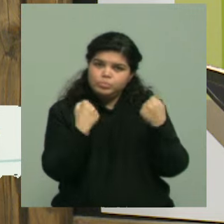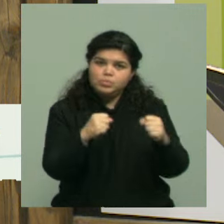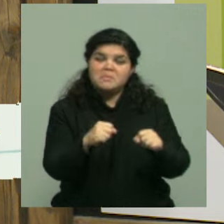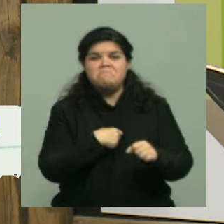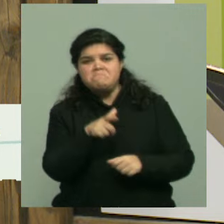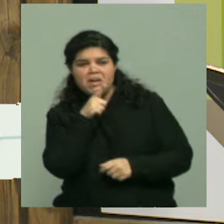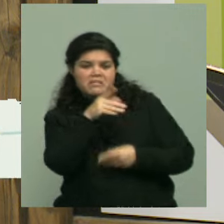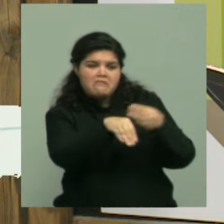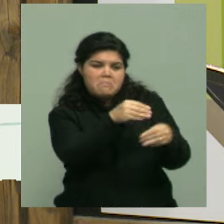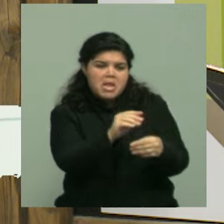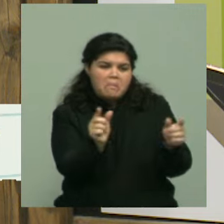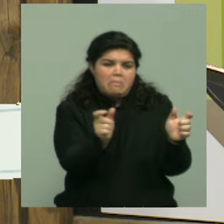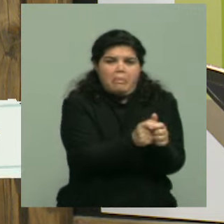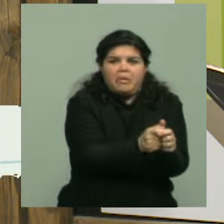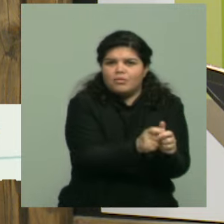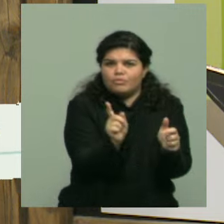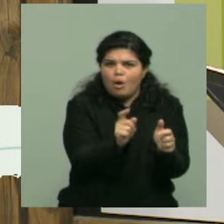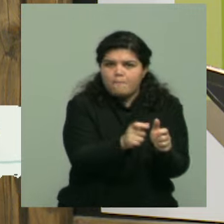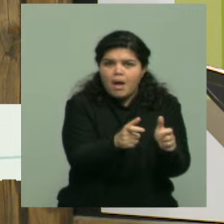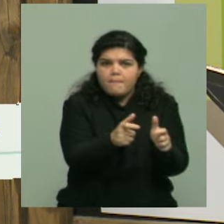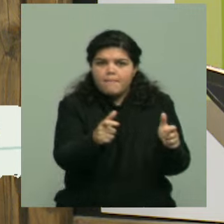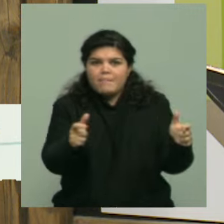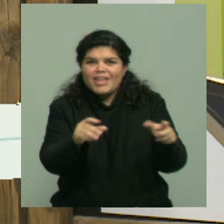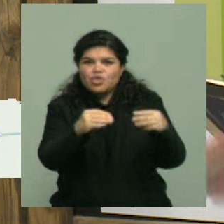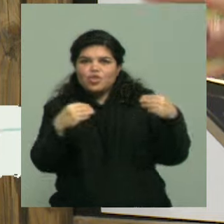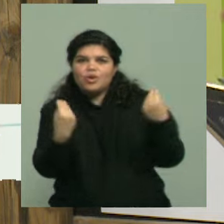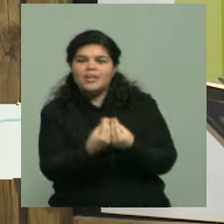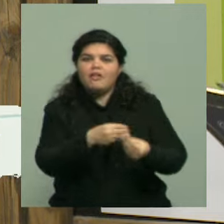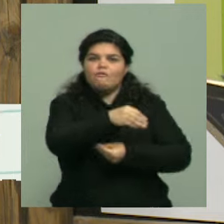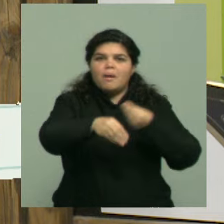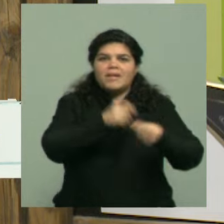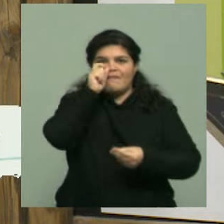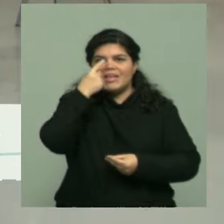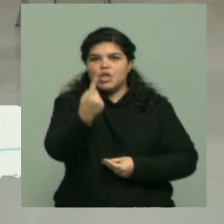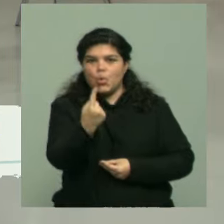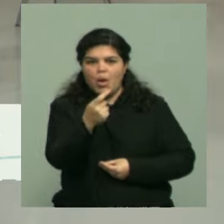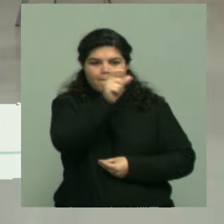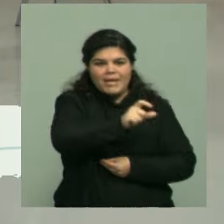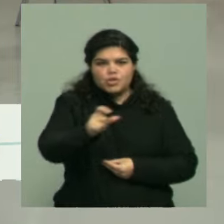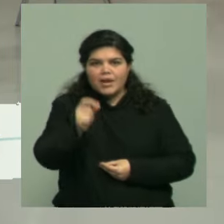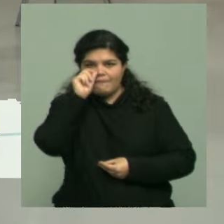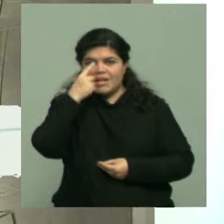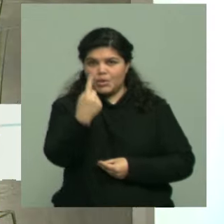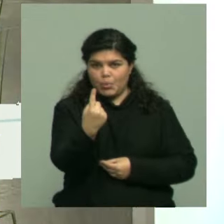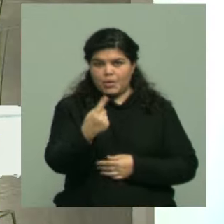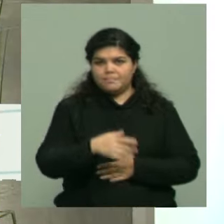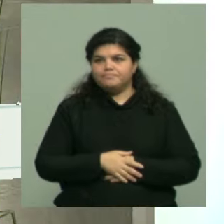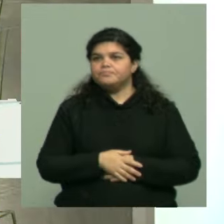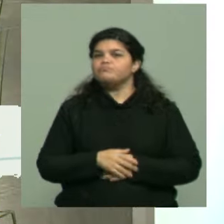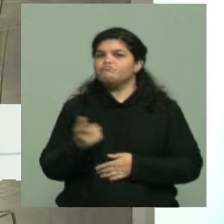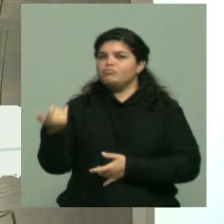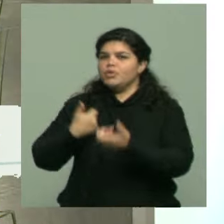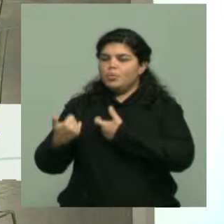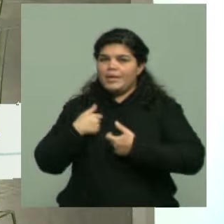familia. Y son 21 actores, son 21 un familias. Sí. ¿Cómo? Digo, porque generalmente, bueno, vos hablabas de que trabajabas para un